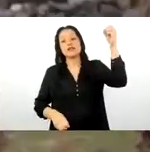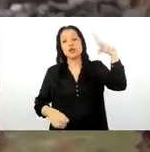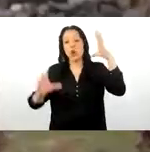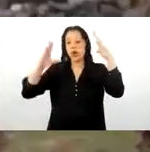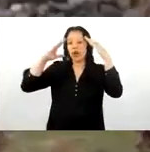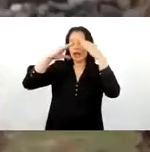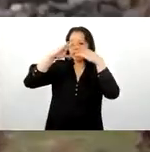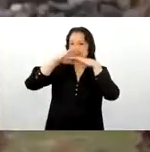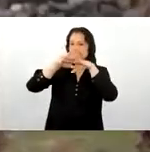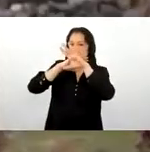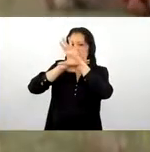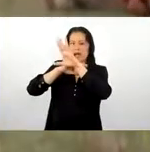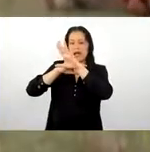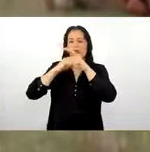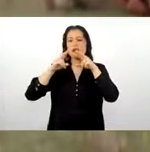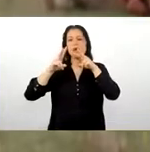la vida.